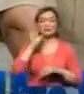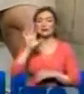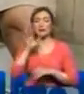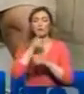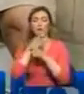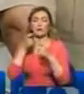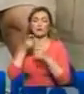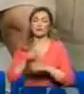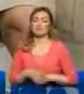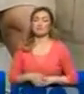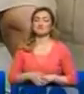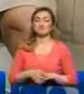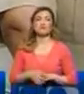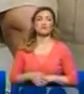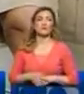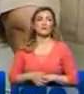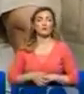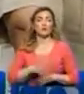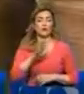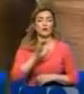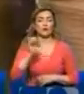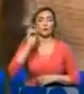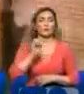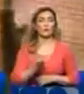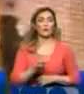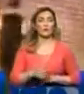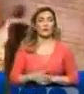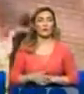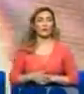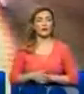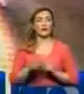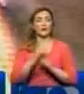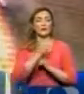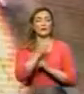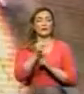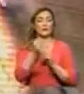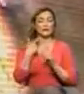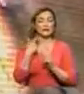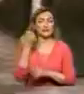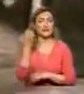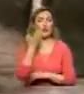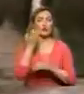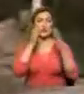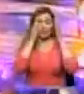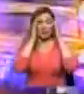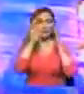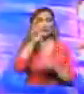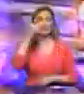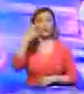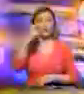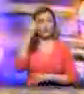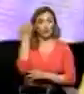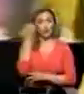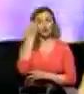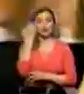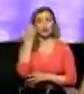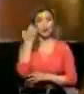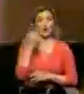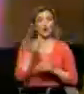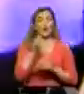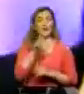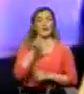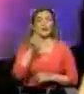son malos cerca del 50% pese a esta situación alarmante el sistema logra atender tres millones de emergencias y evitó que más